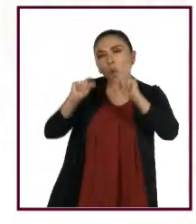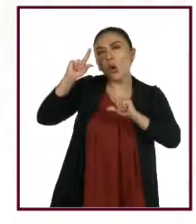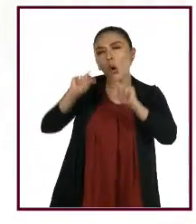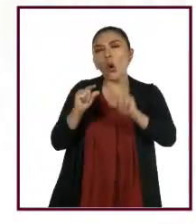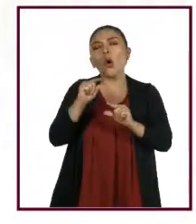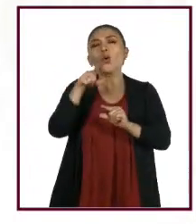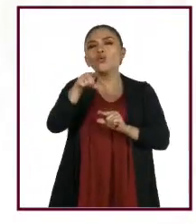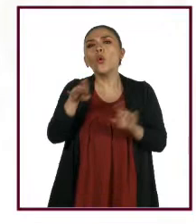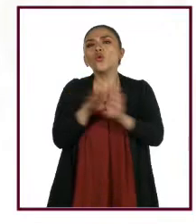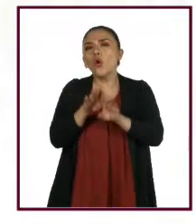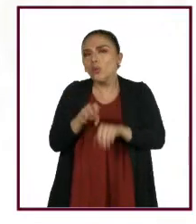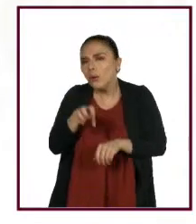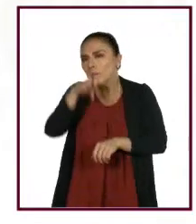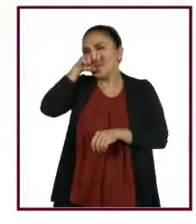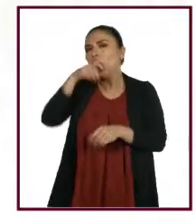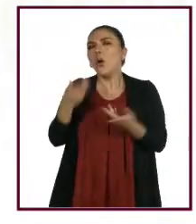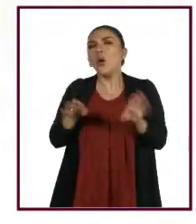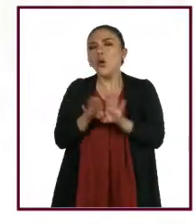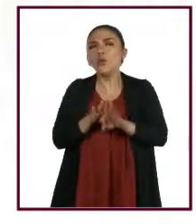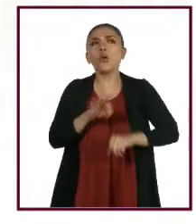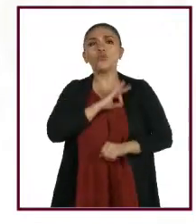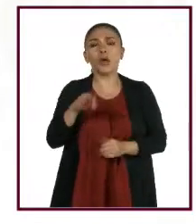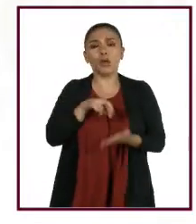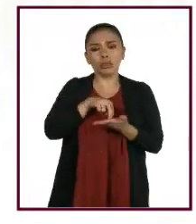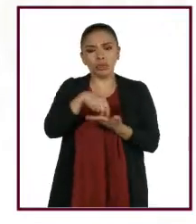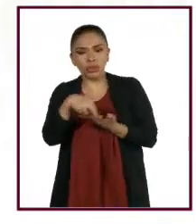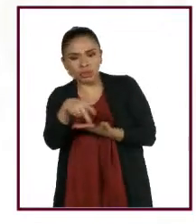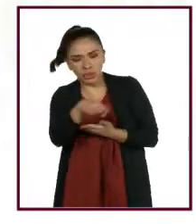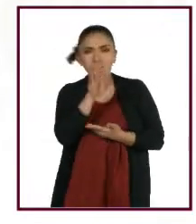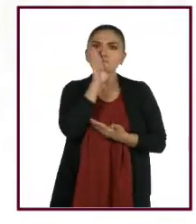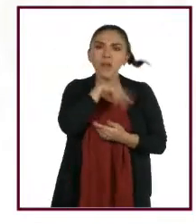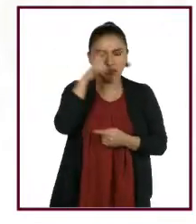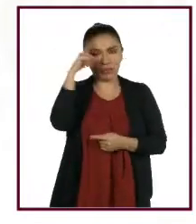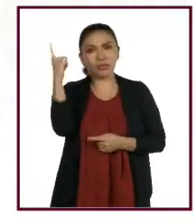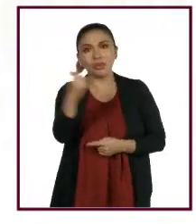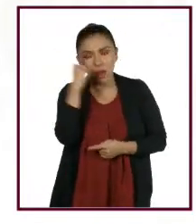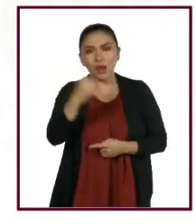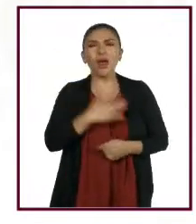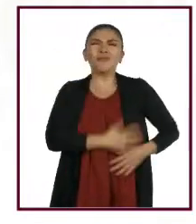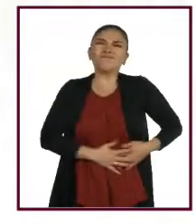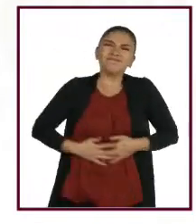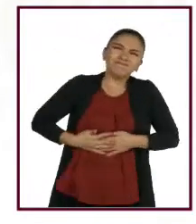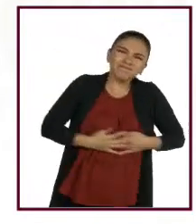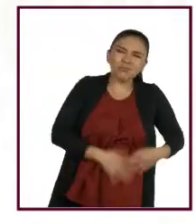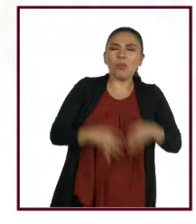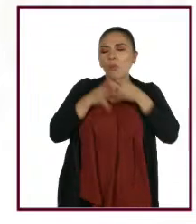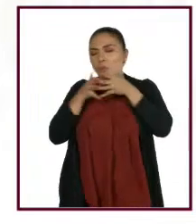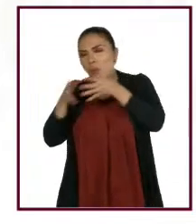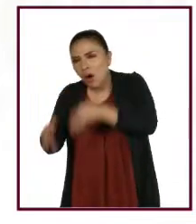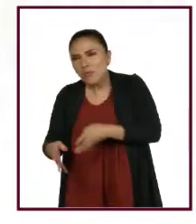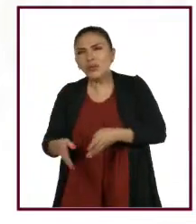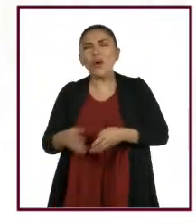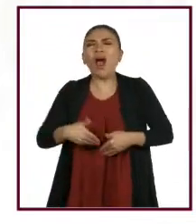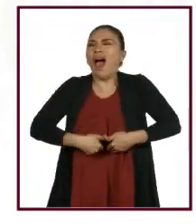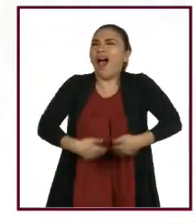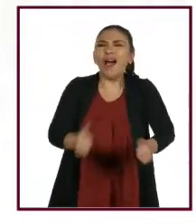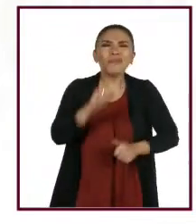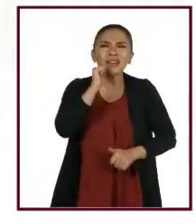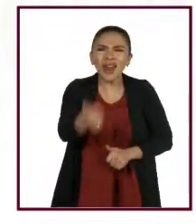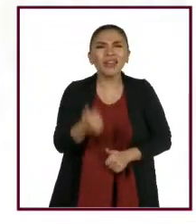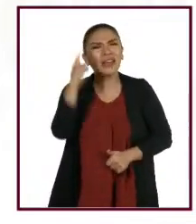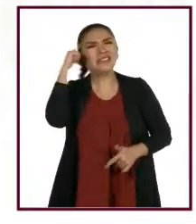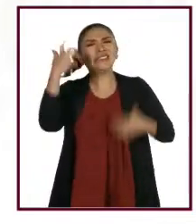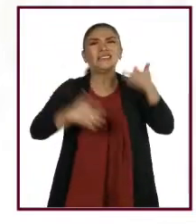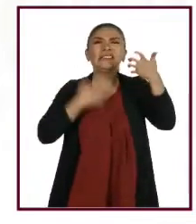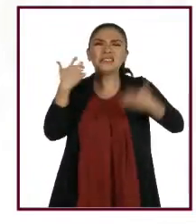la manera en la que se consume, pérdida del equilibrio, náuseas, vómito, pérdida del apetito, irritabilidad y enojo